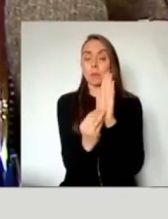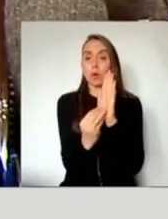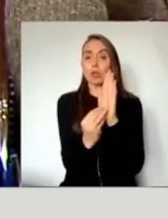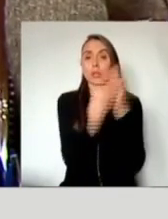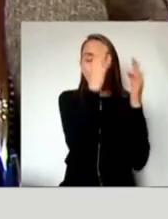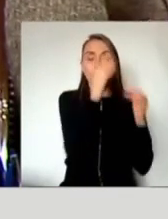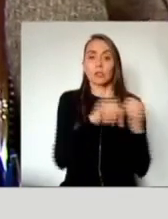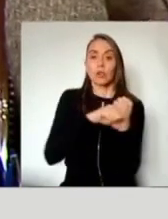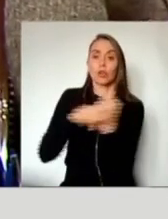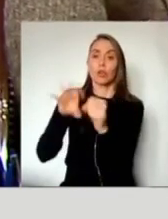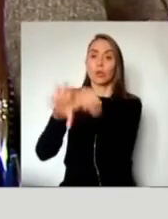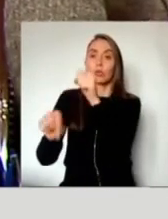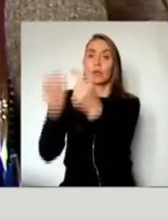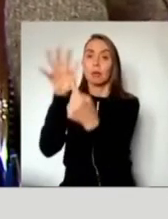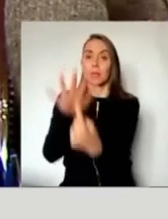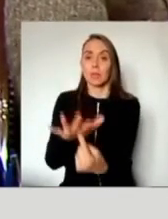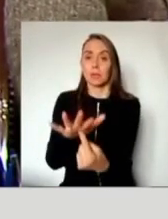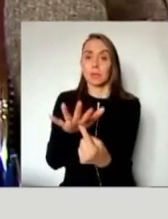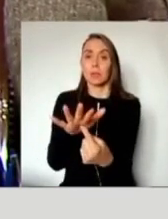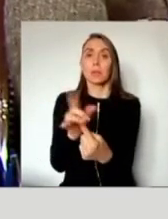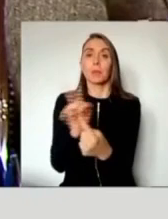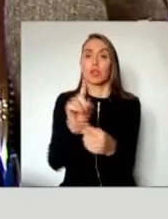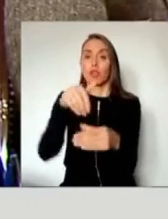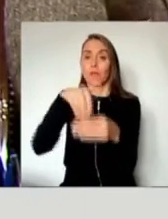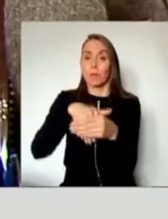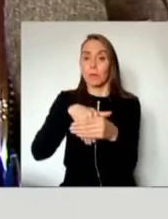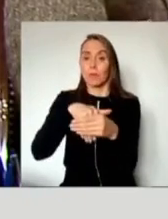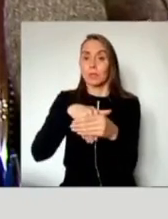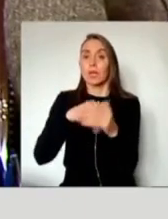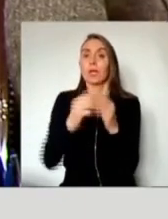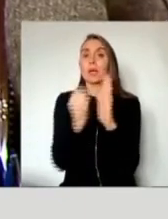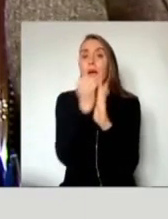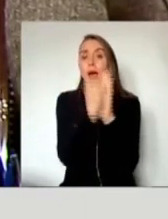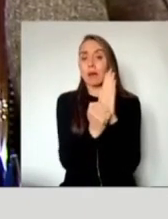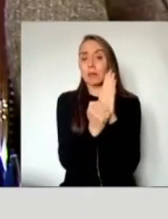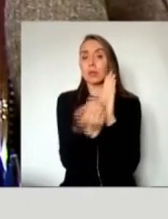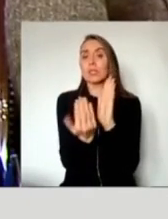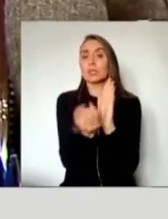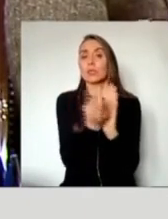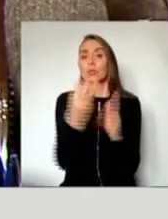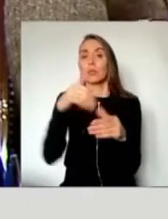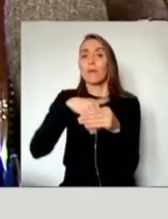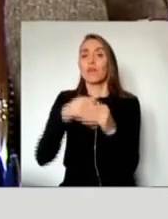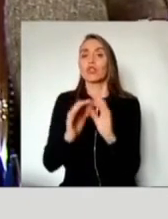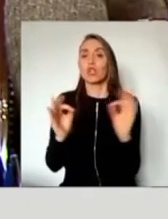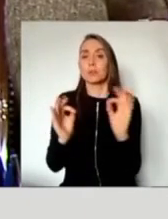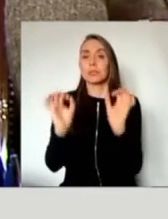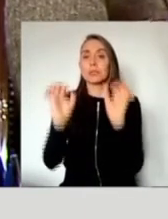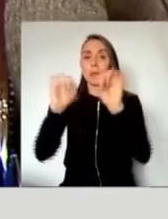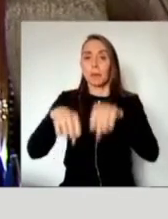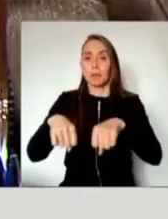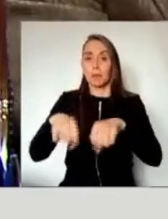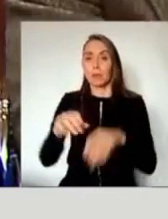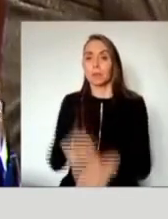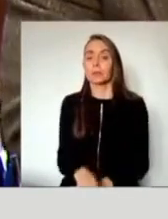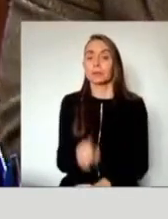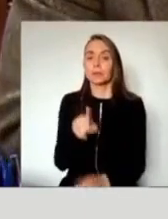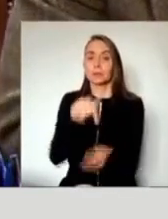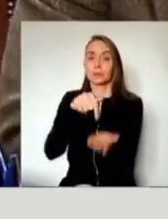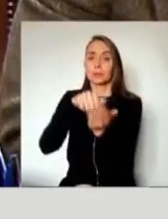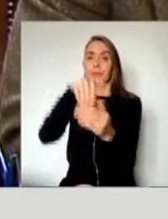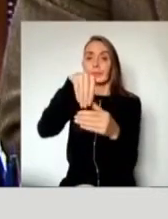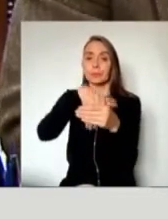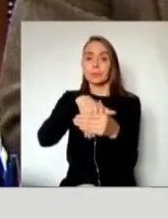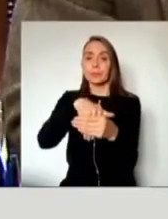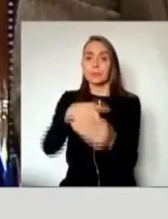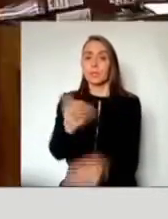discriminación, con la salvedad de las normas que requieren quórum especial de aprobación. En votación.